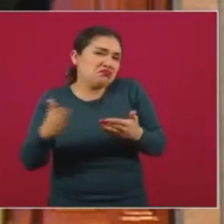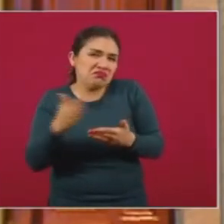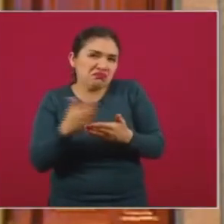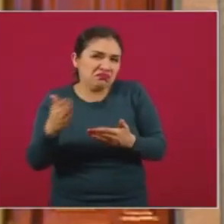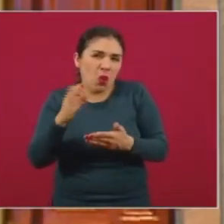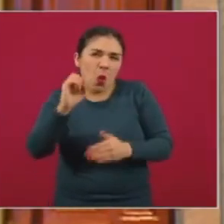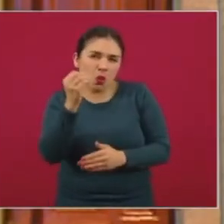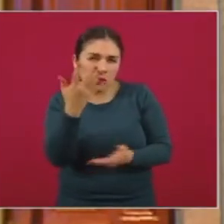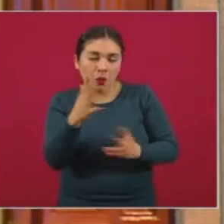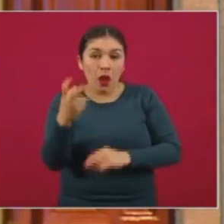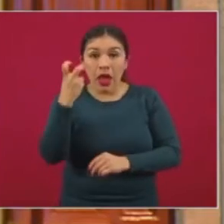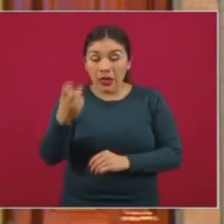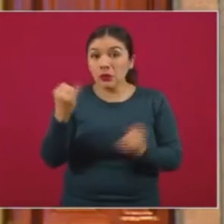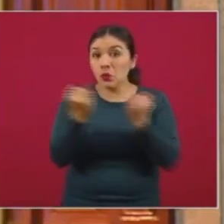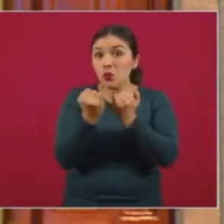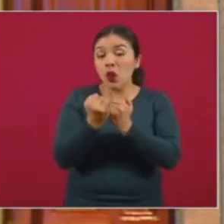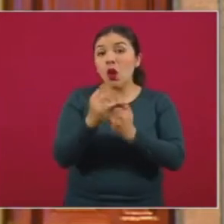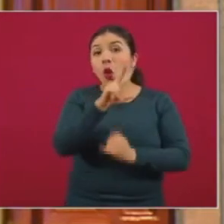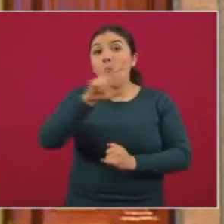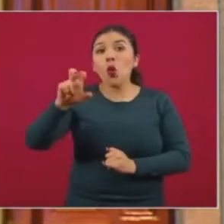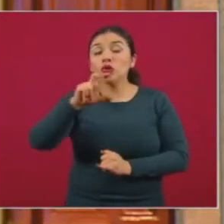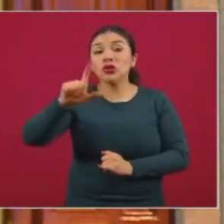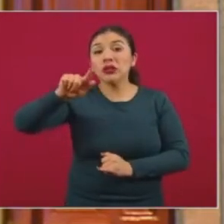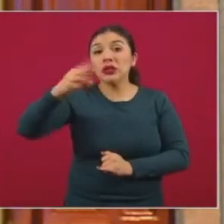Así también,